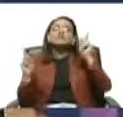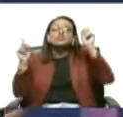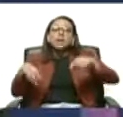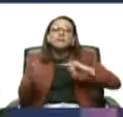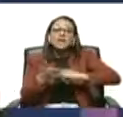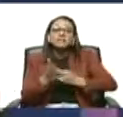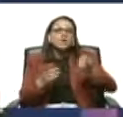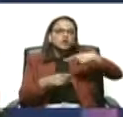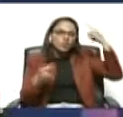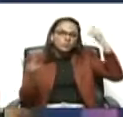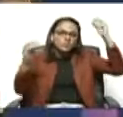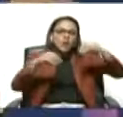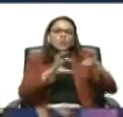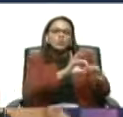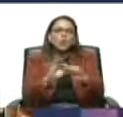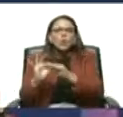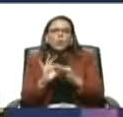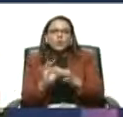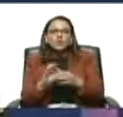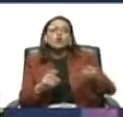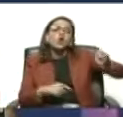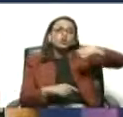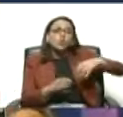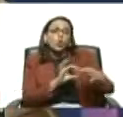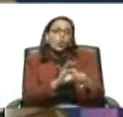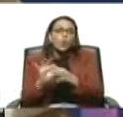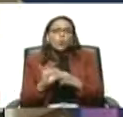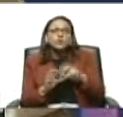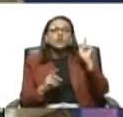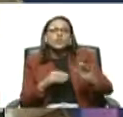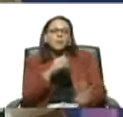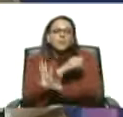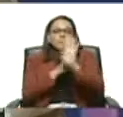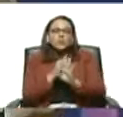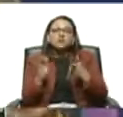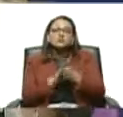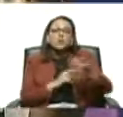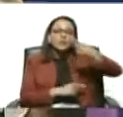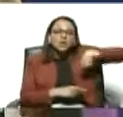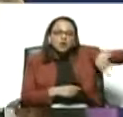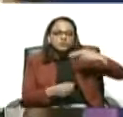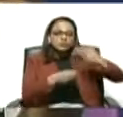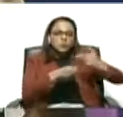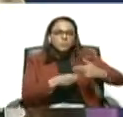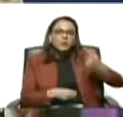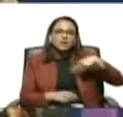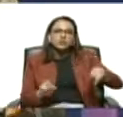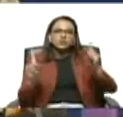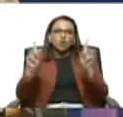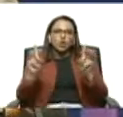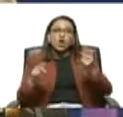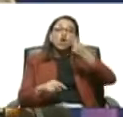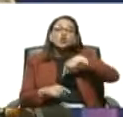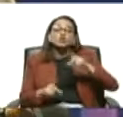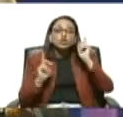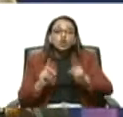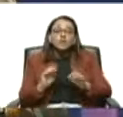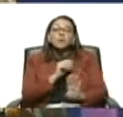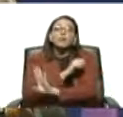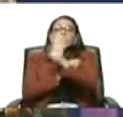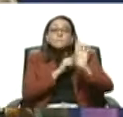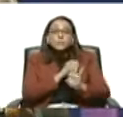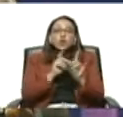consenso nacional. Es de unión nacional la defensa de nuestros recursos. Somos los titulares legítimos de los